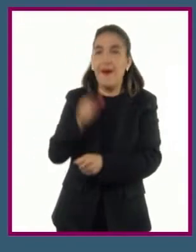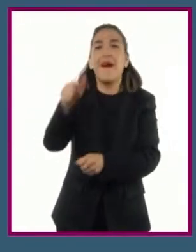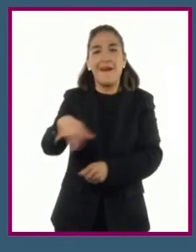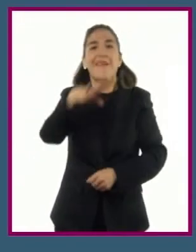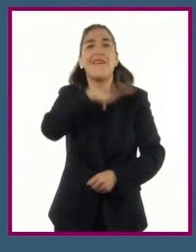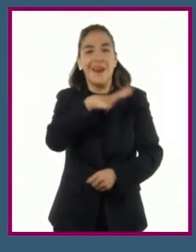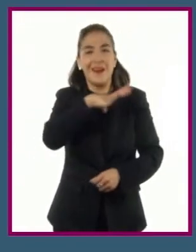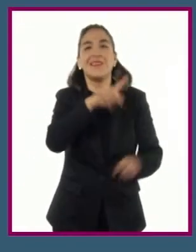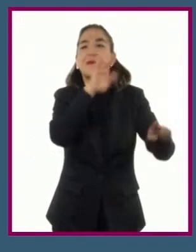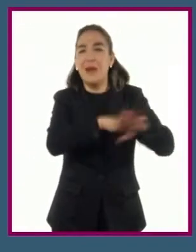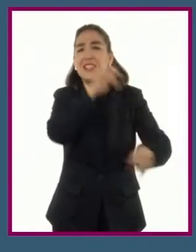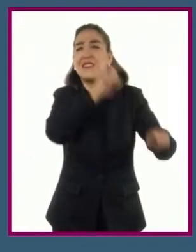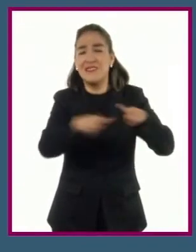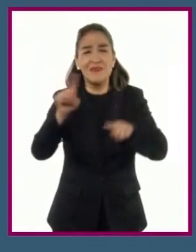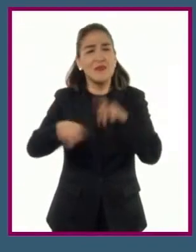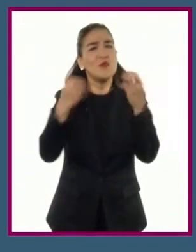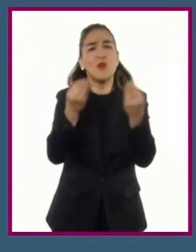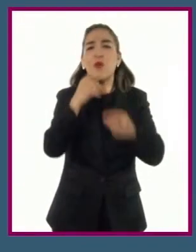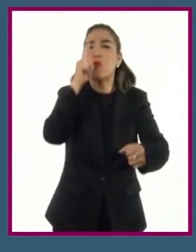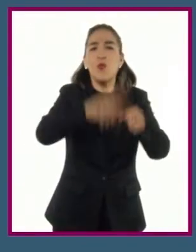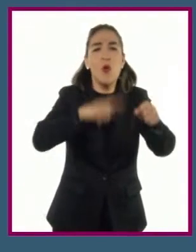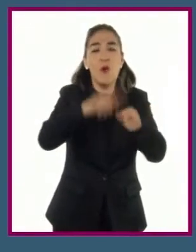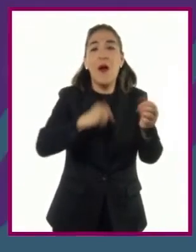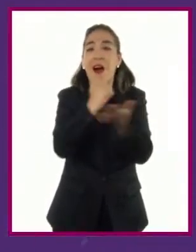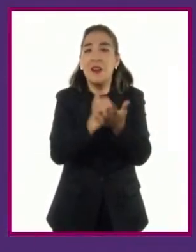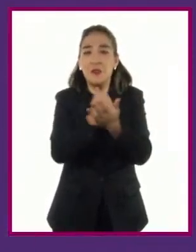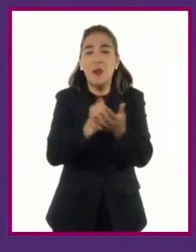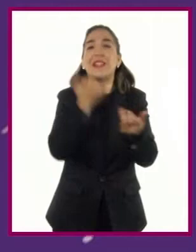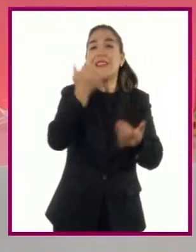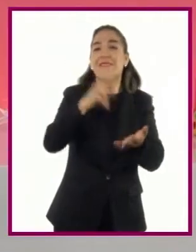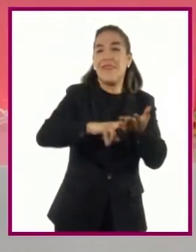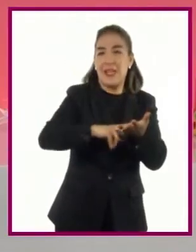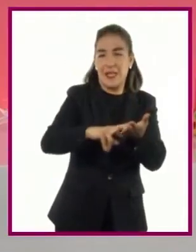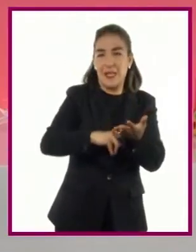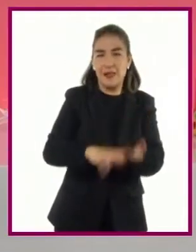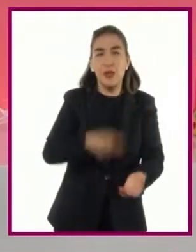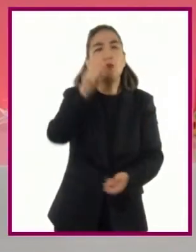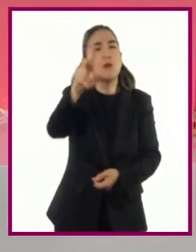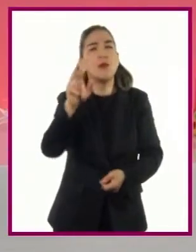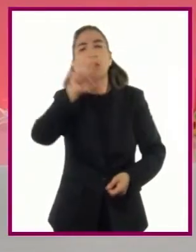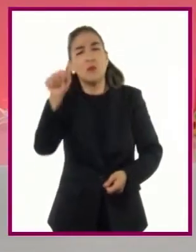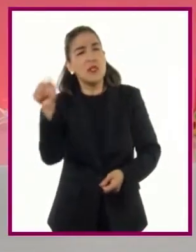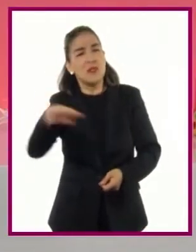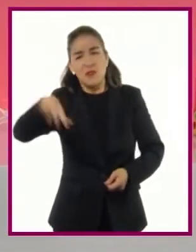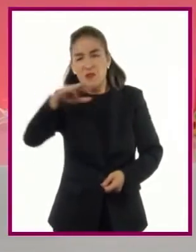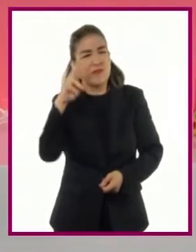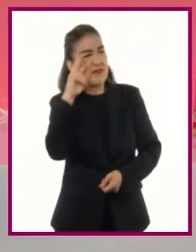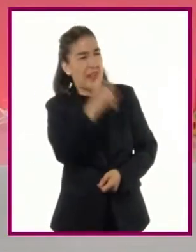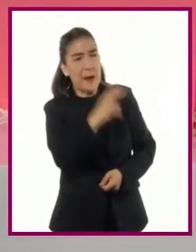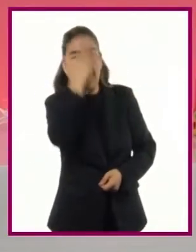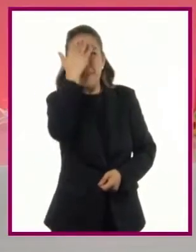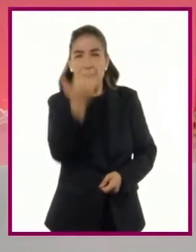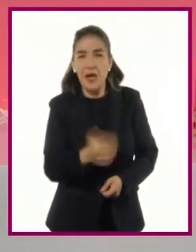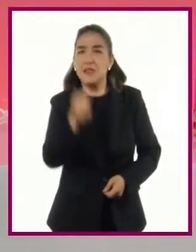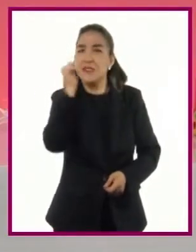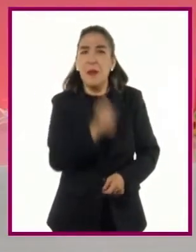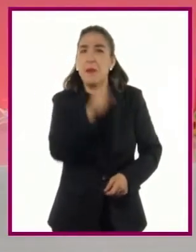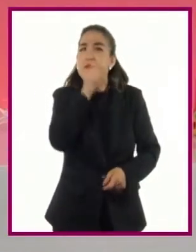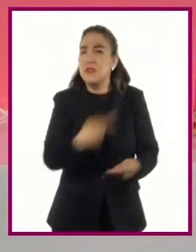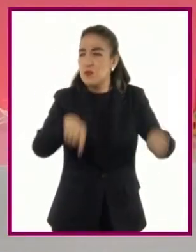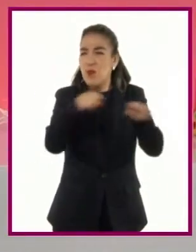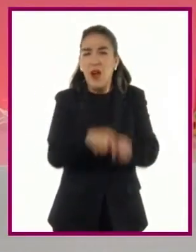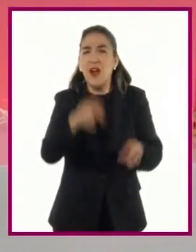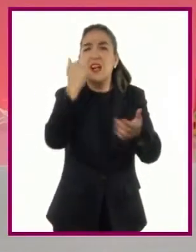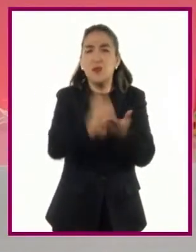existía una variedad de tonalidades de color azul y verde. Observaron que los mayas siempre empleaban el mismo azul y